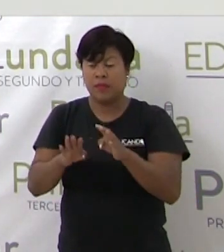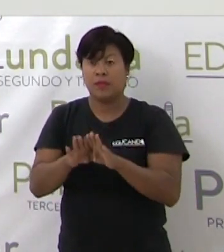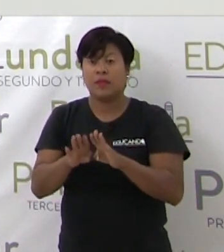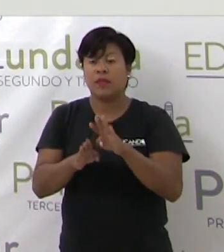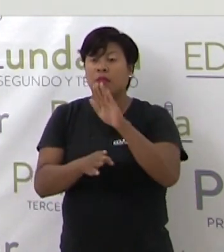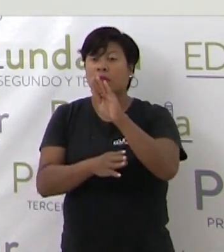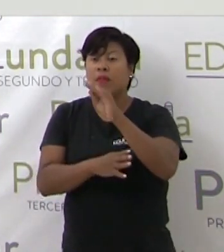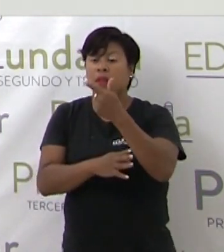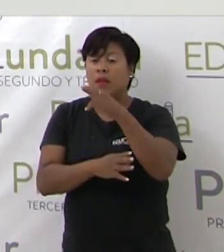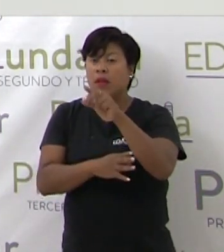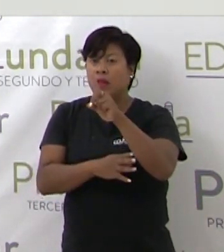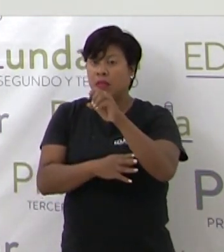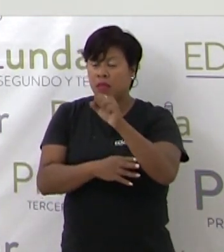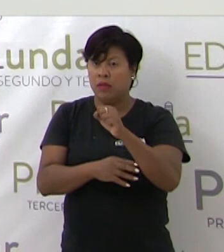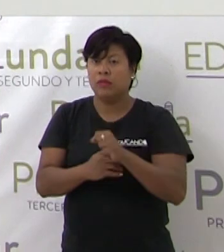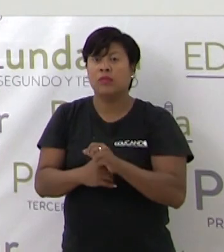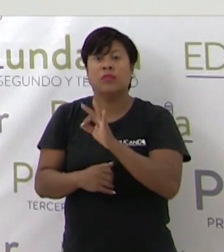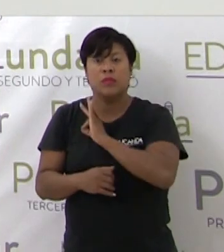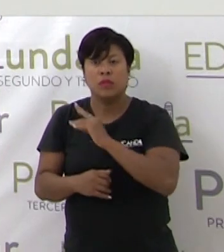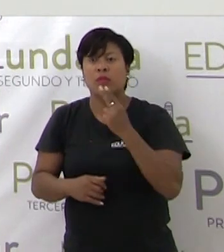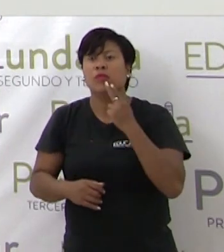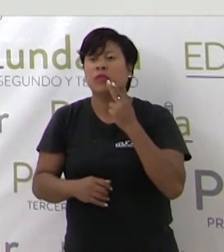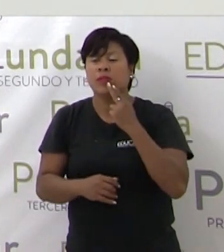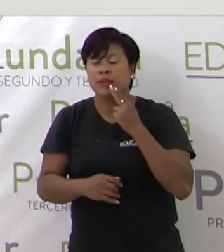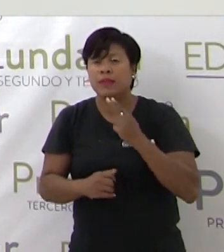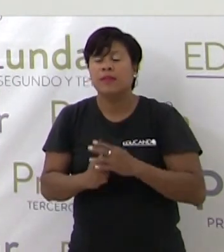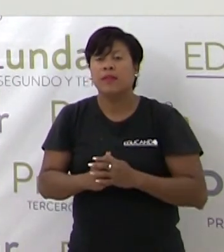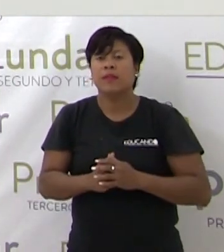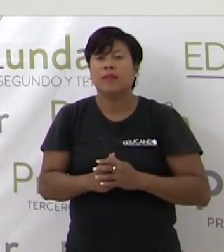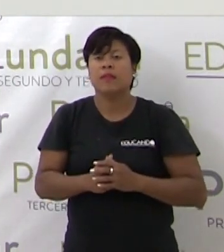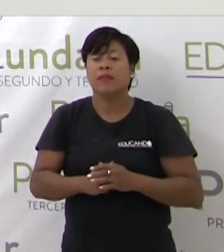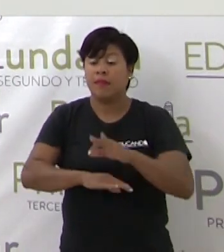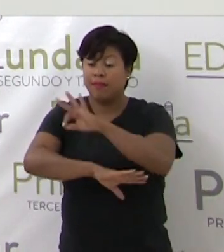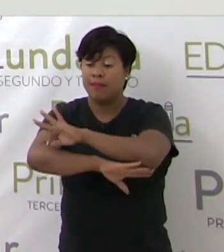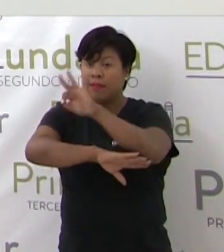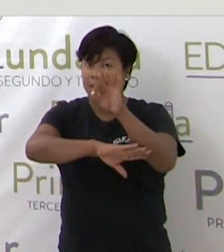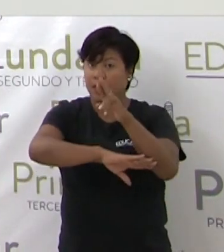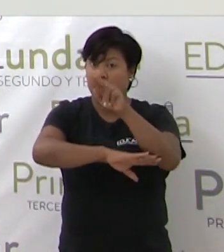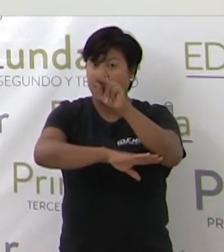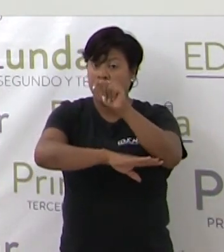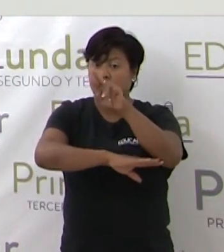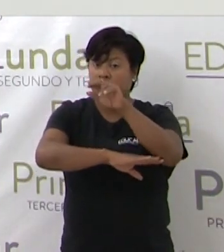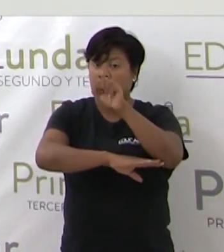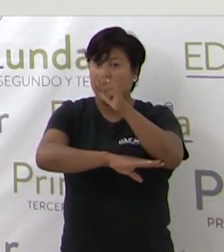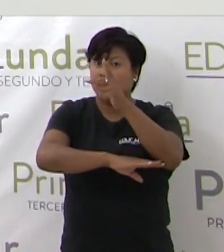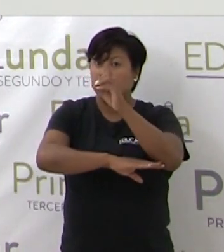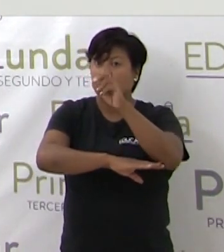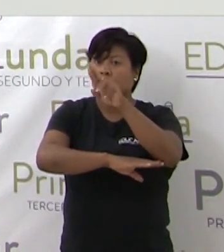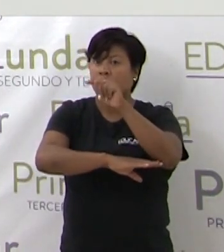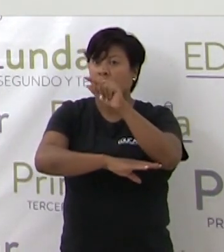90 grados. Para ello vamos a utilizar el transportador que